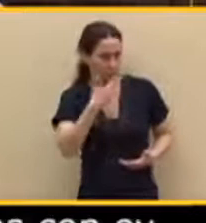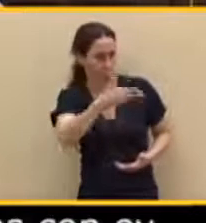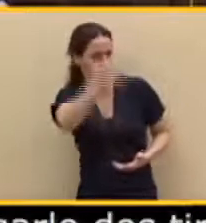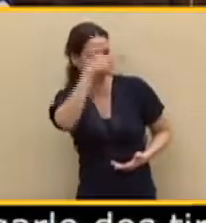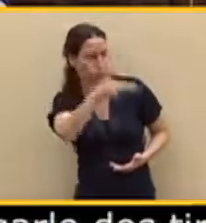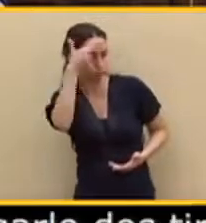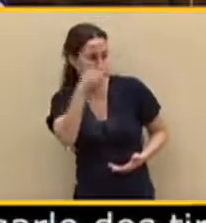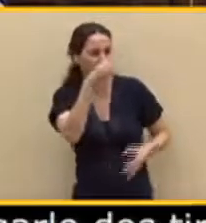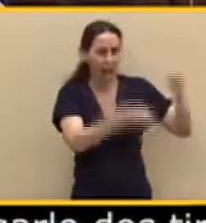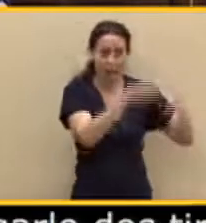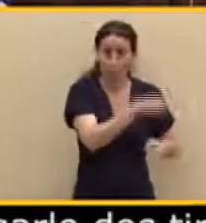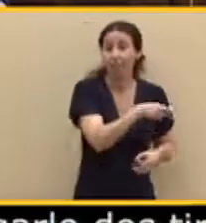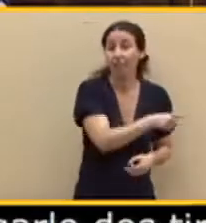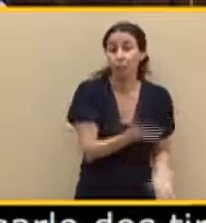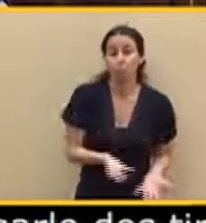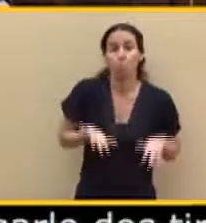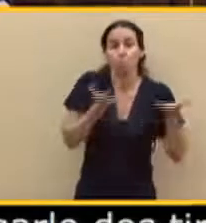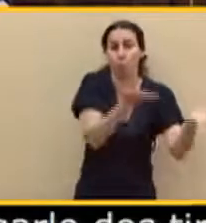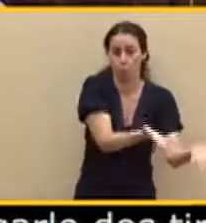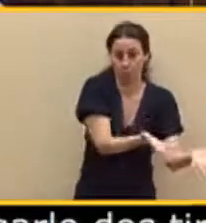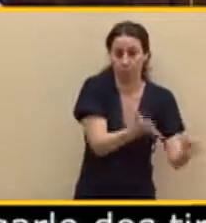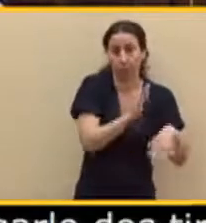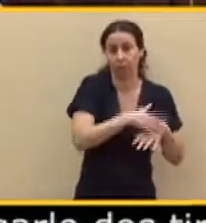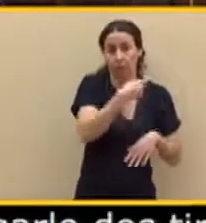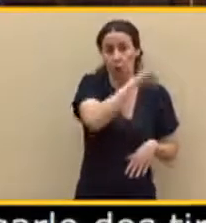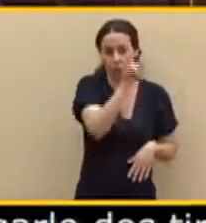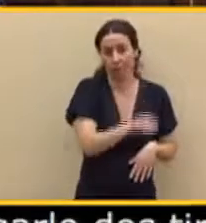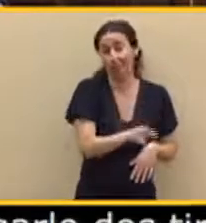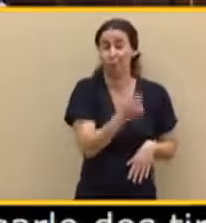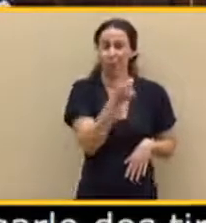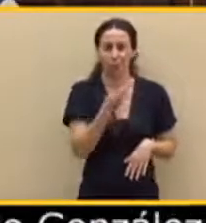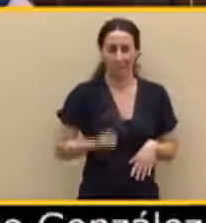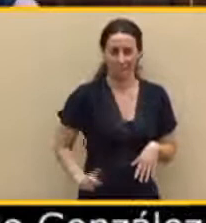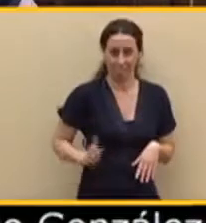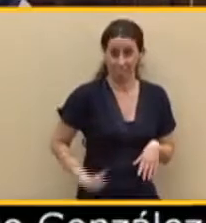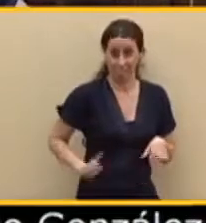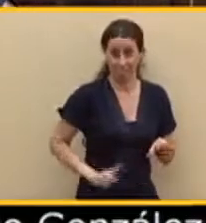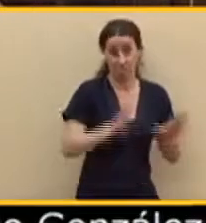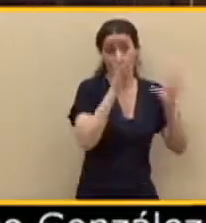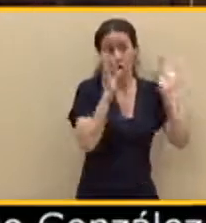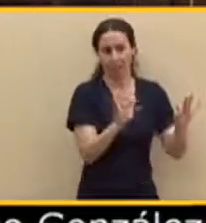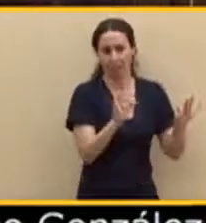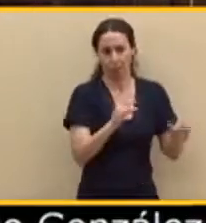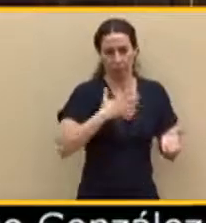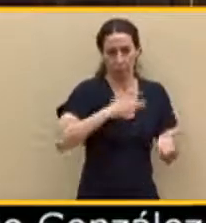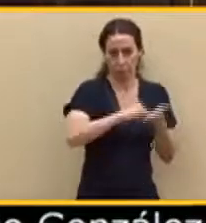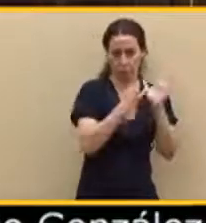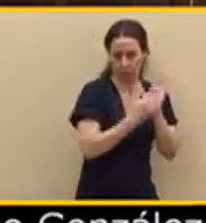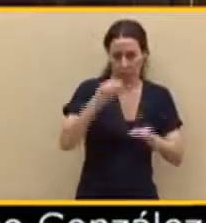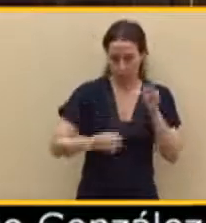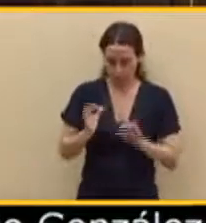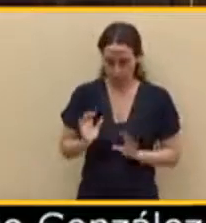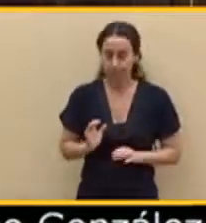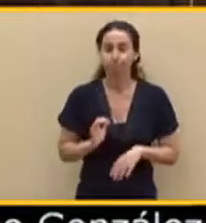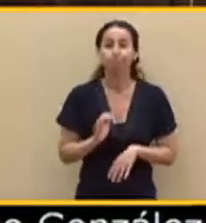a proponer Ignacio González, espero que con cierta ironía, por la propia seguridad de nuestro sistema judicial. Miren, hay